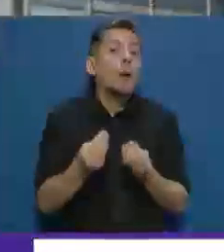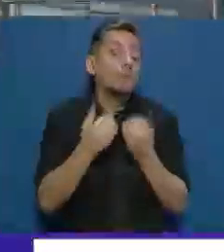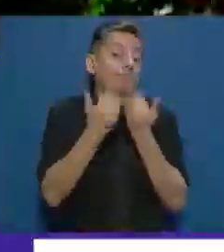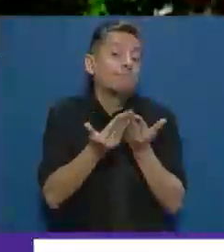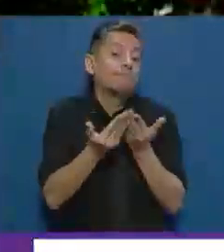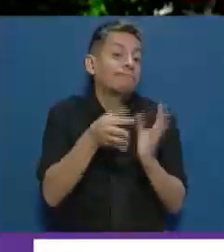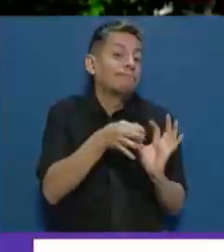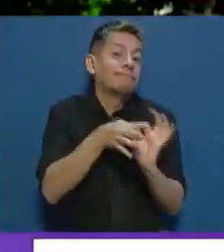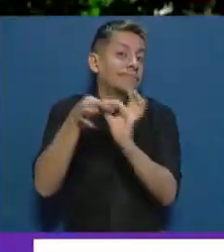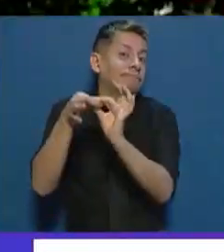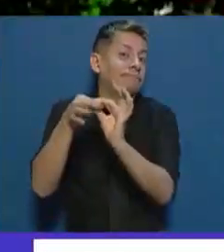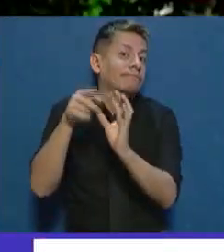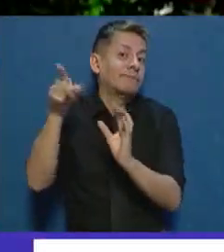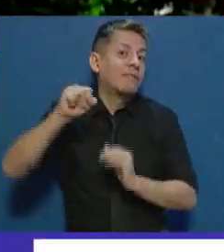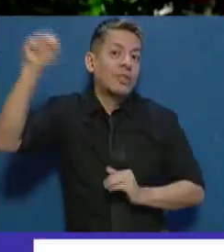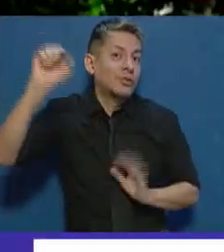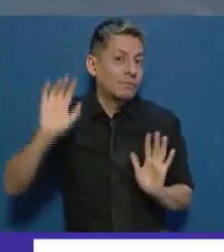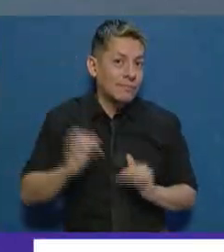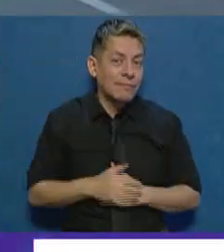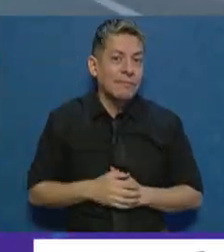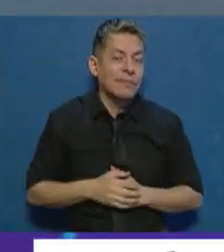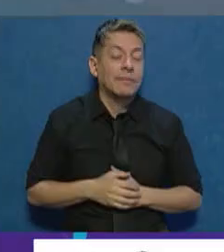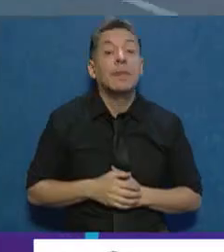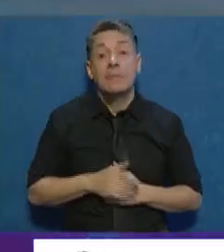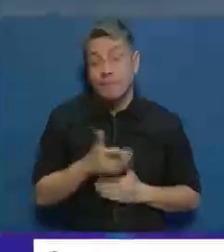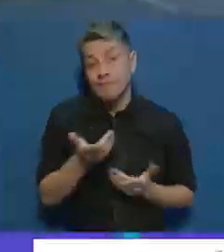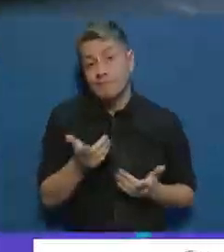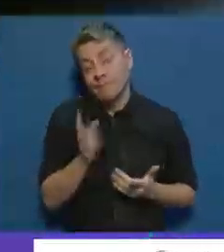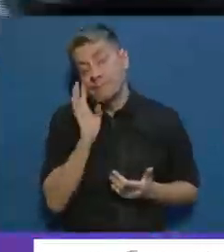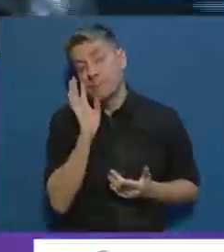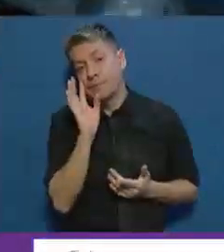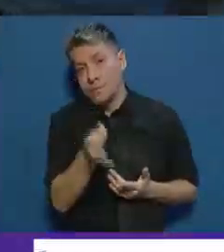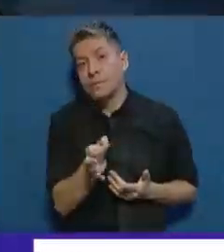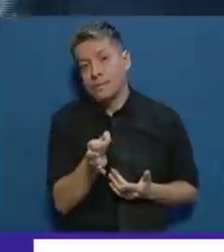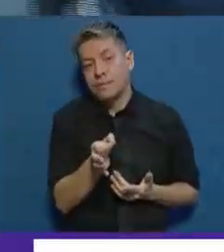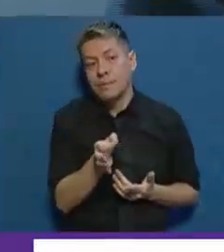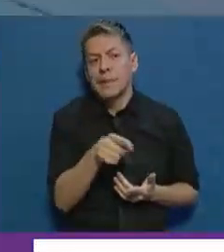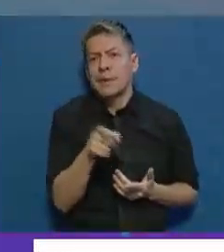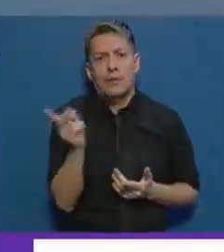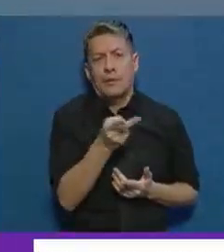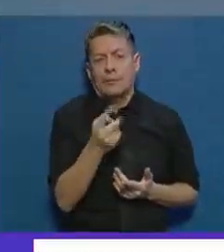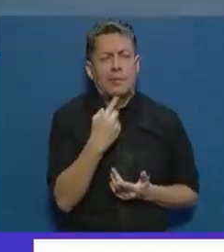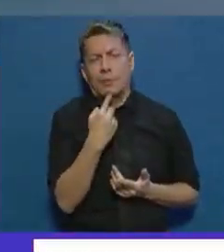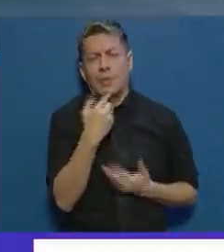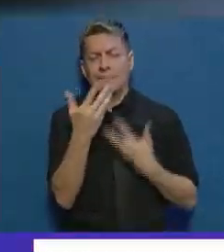a los índices de la inflación, lo cual evidentemente le trae mucha incertidumbre a las